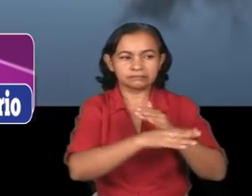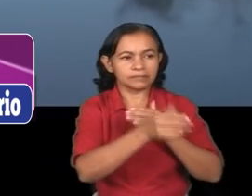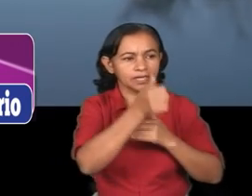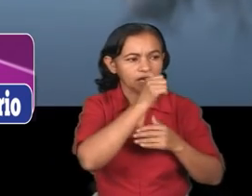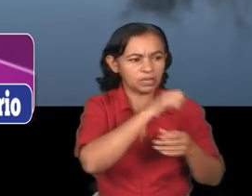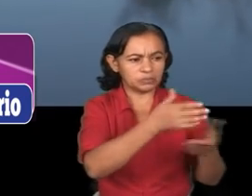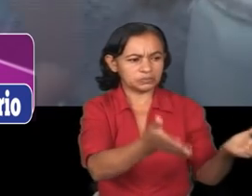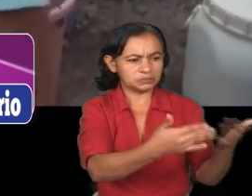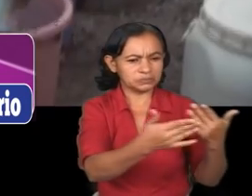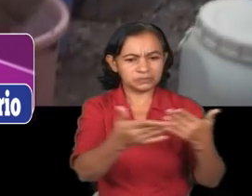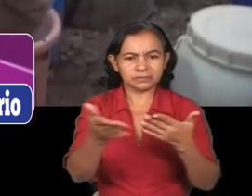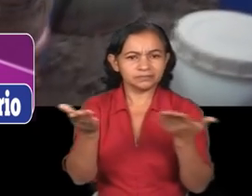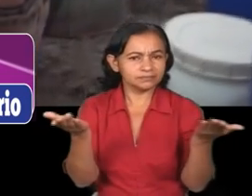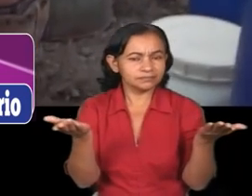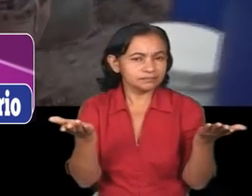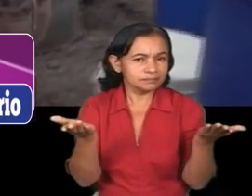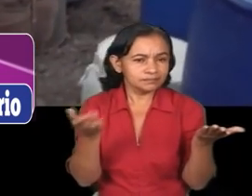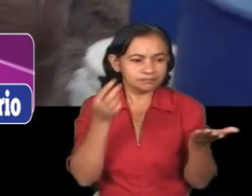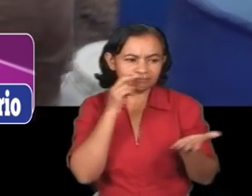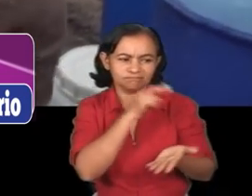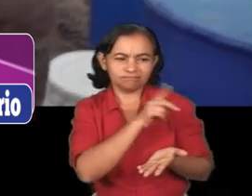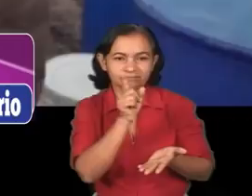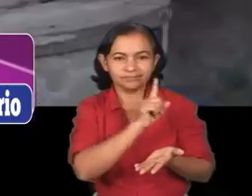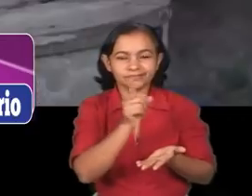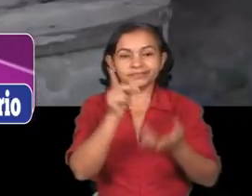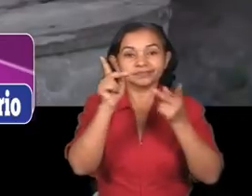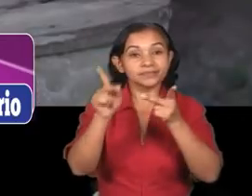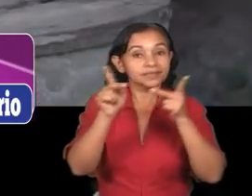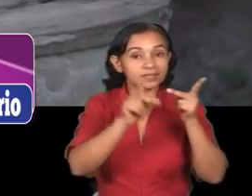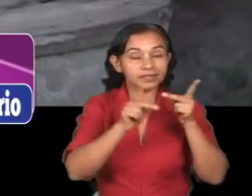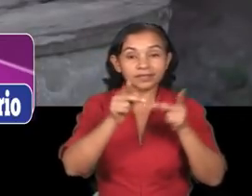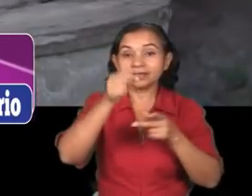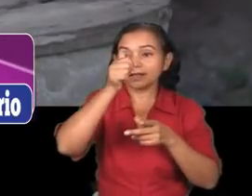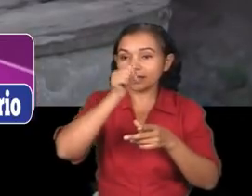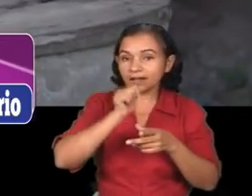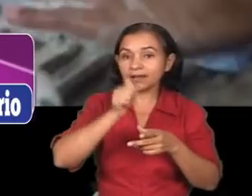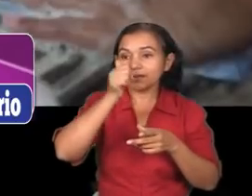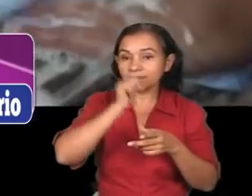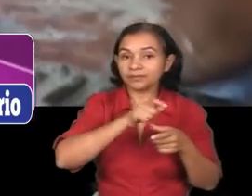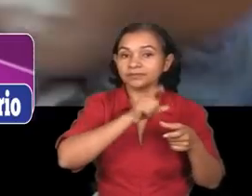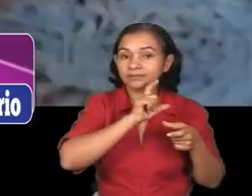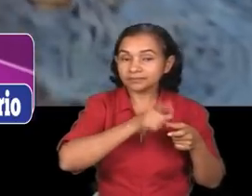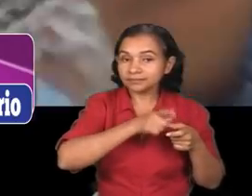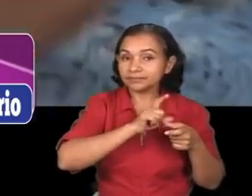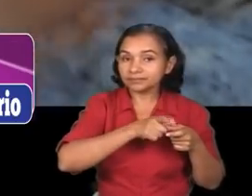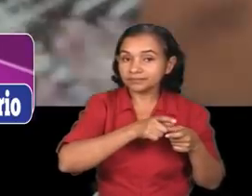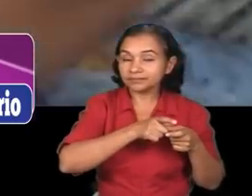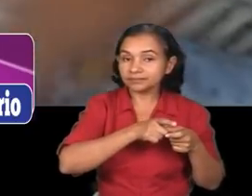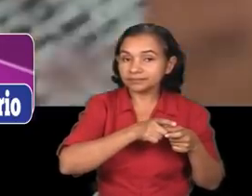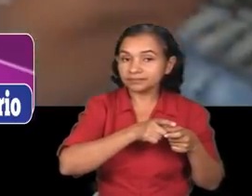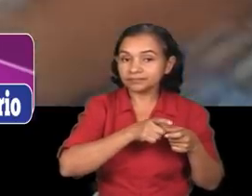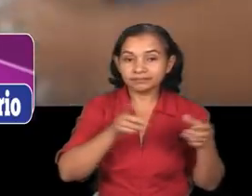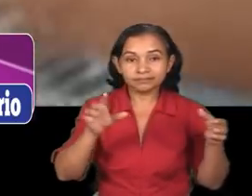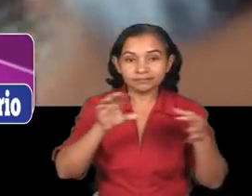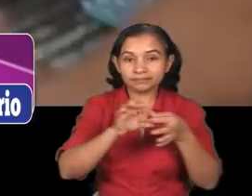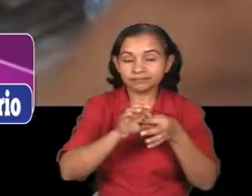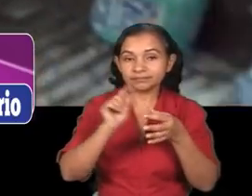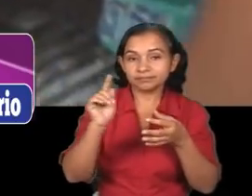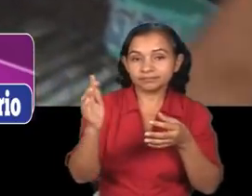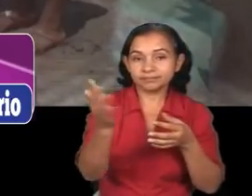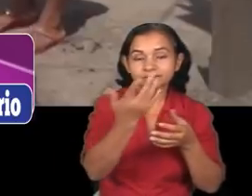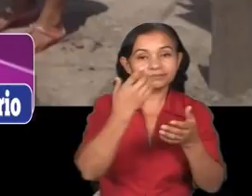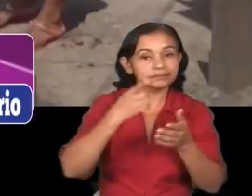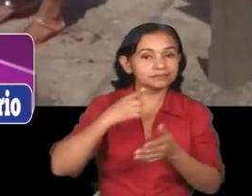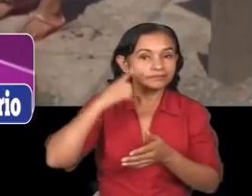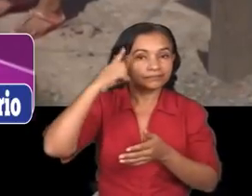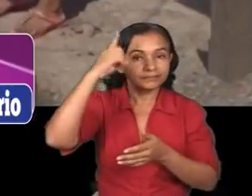agua posiblemente, que no tiene alcantarillado sanitario. Esto realmente del agua potable y alcantarillado sanitario, como decimos, está ligado a toda esa estrategia de desarrollo